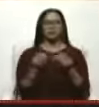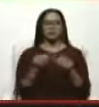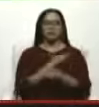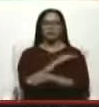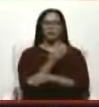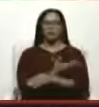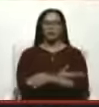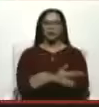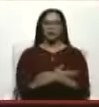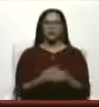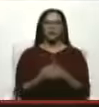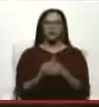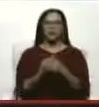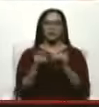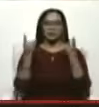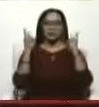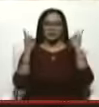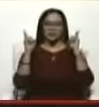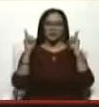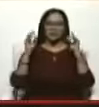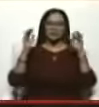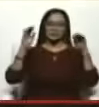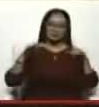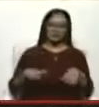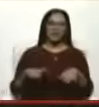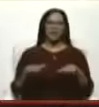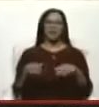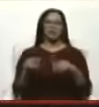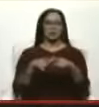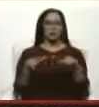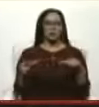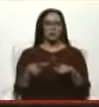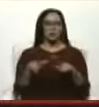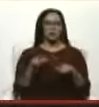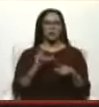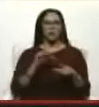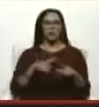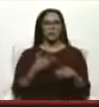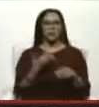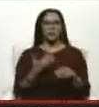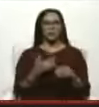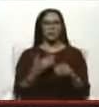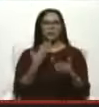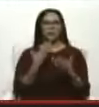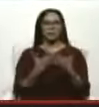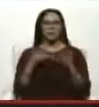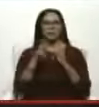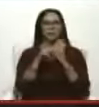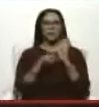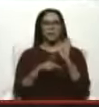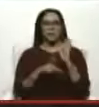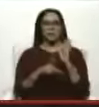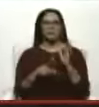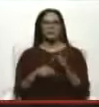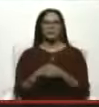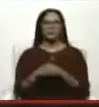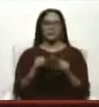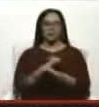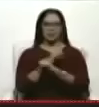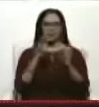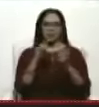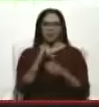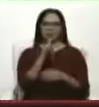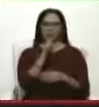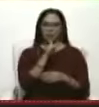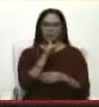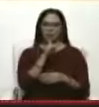fuertes y se cae la señal. Bueno, me ubiqué en un lugar y no podía dejar pasar ese programa sin, por supuesto, manifestar